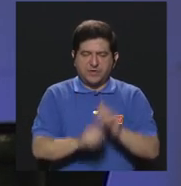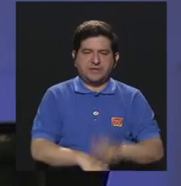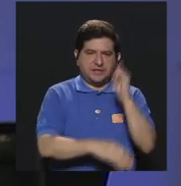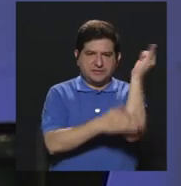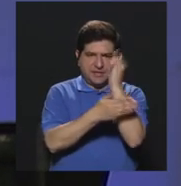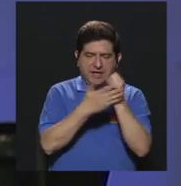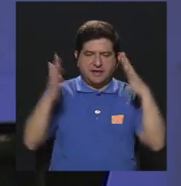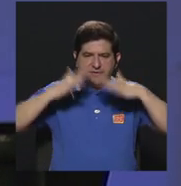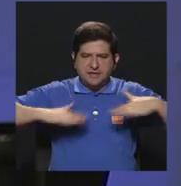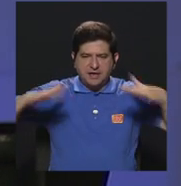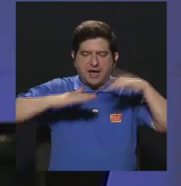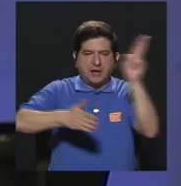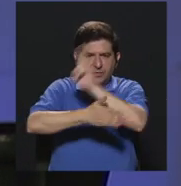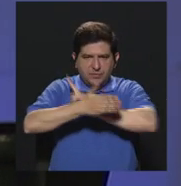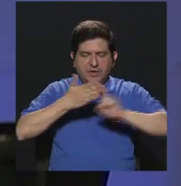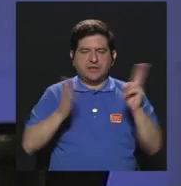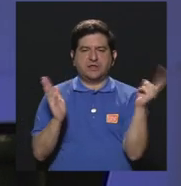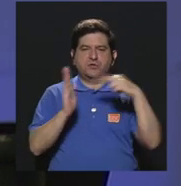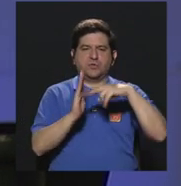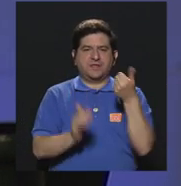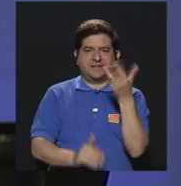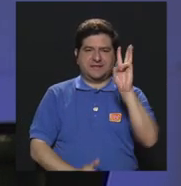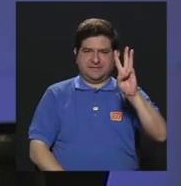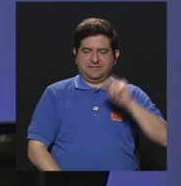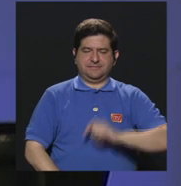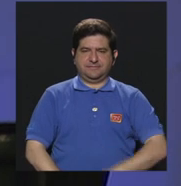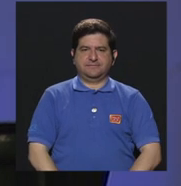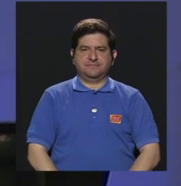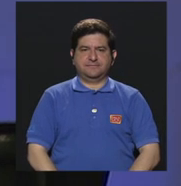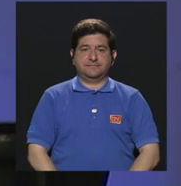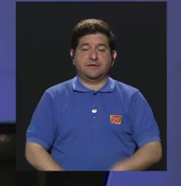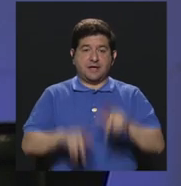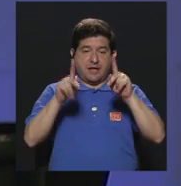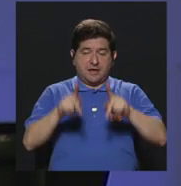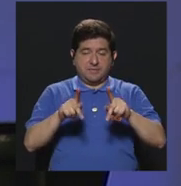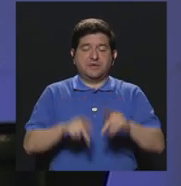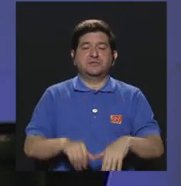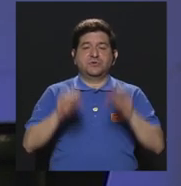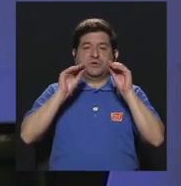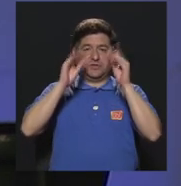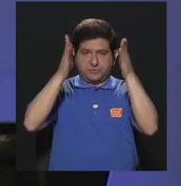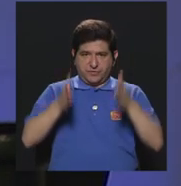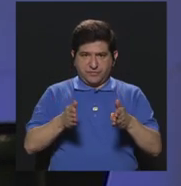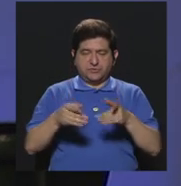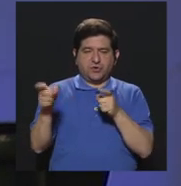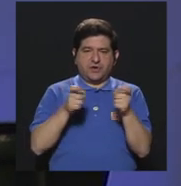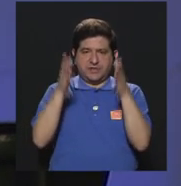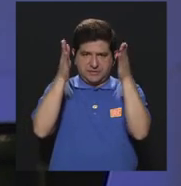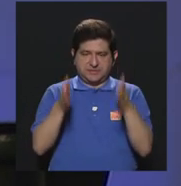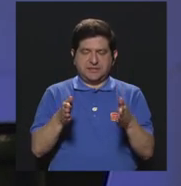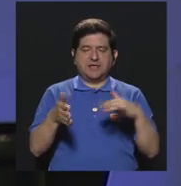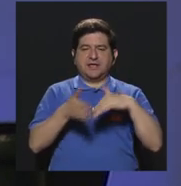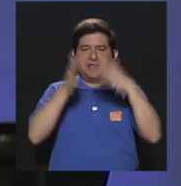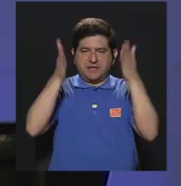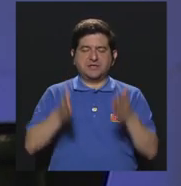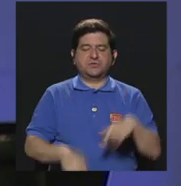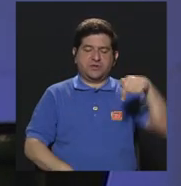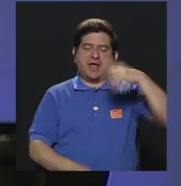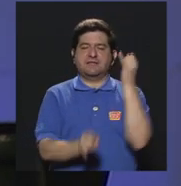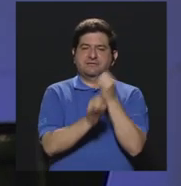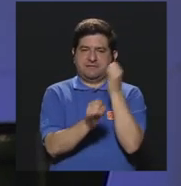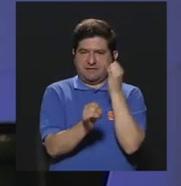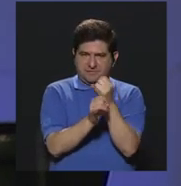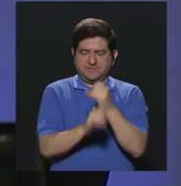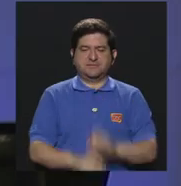Artes Ambiente Universitario 2016, al personal docente, administrativo y estudiantes de nuestra